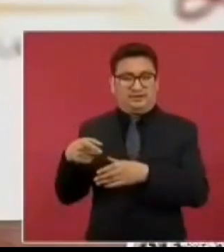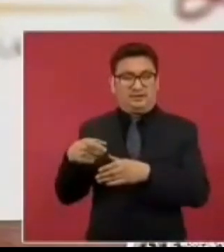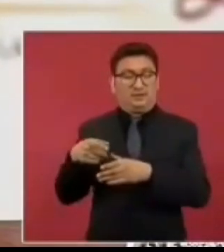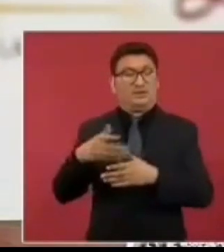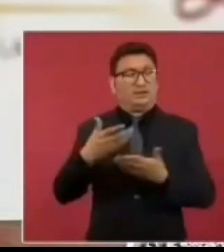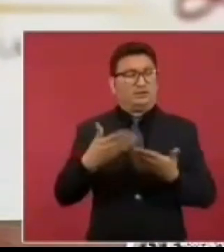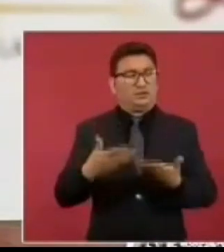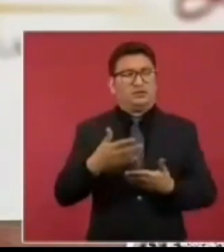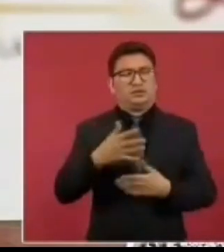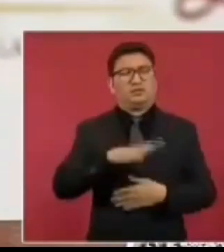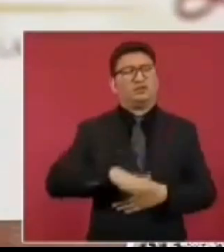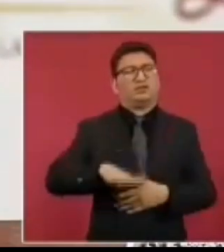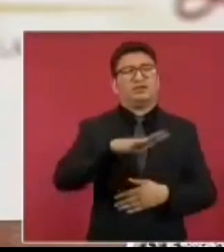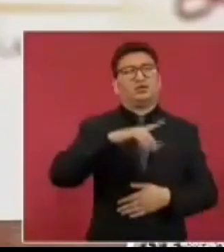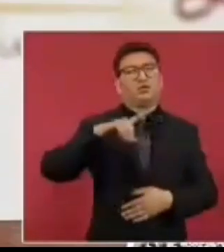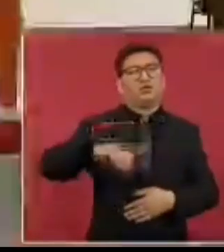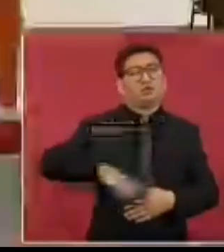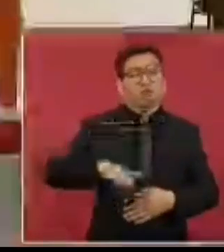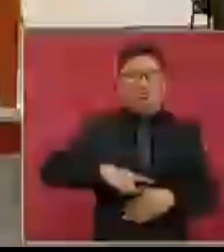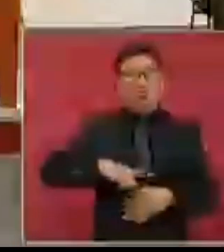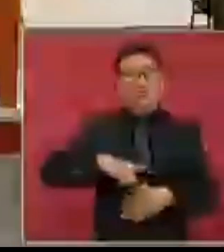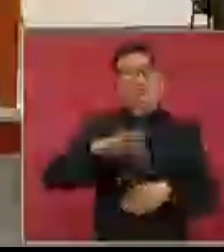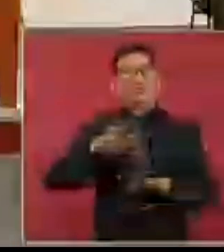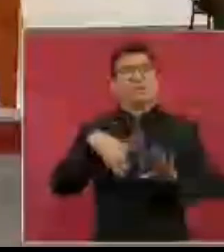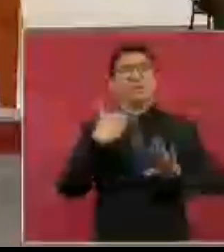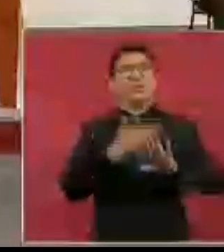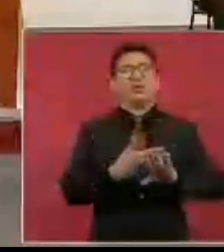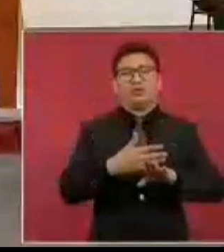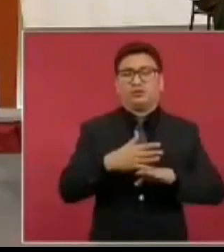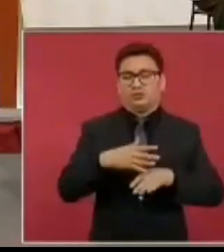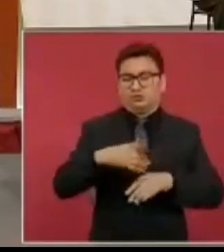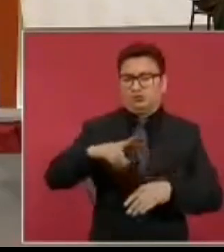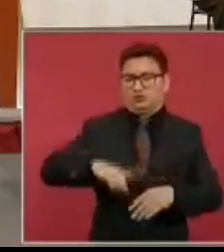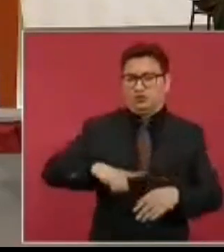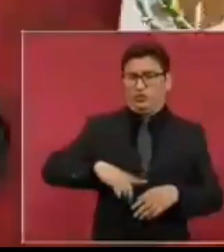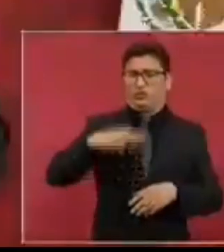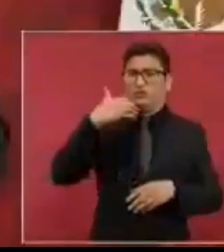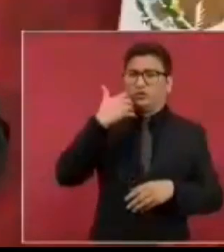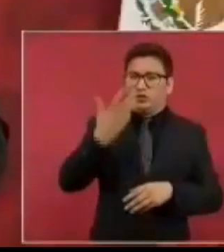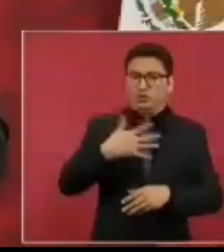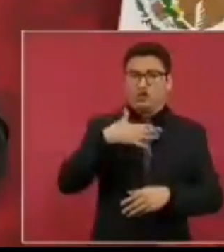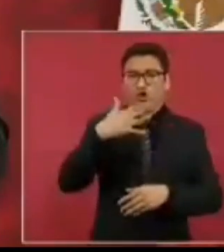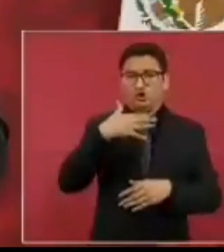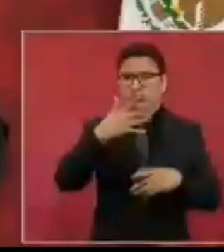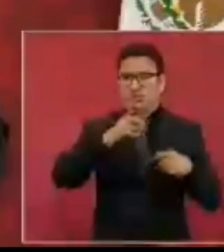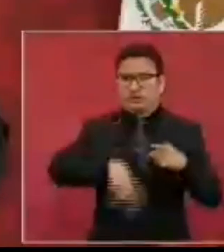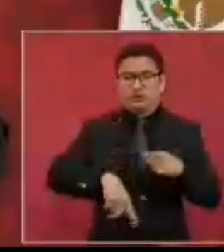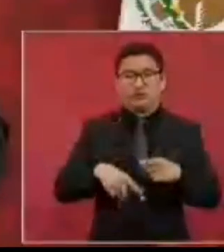contra de gobiernos que buscan combatir la corrupción